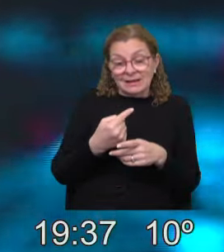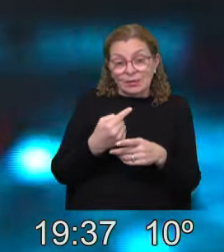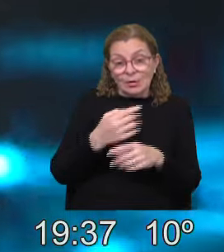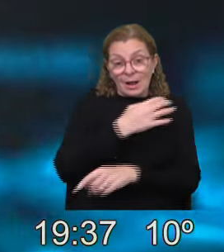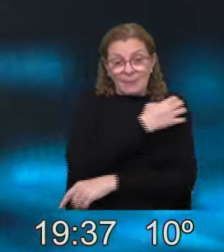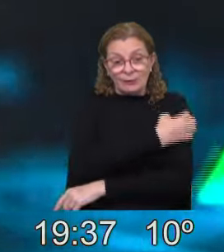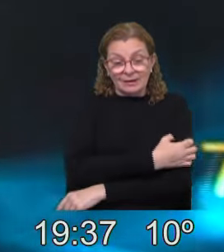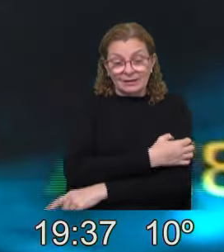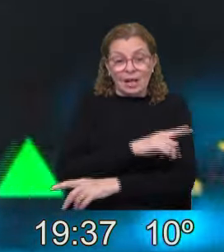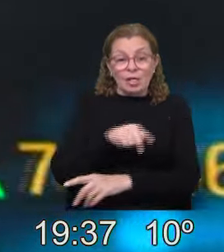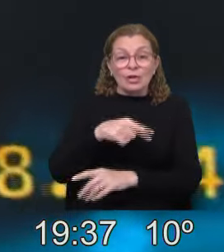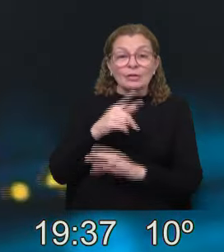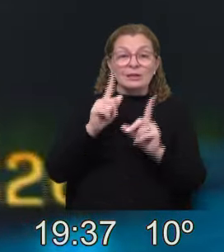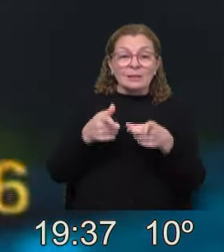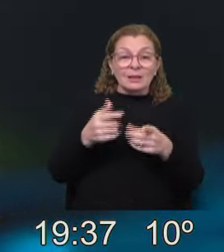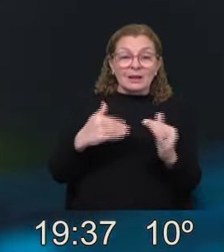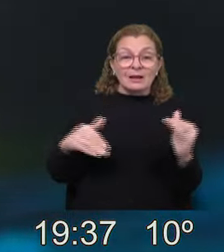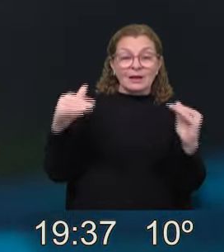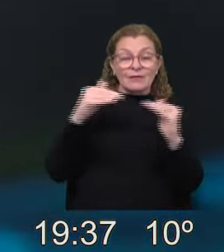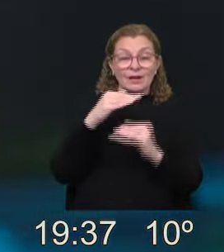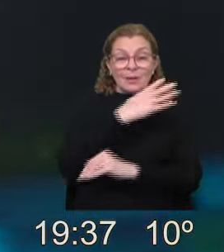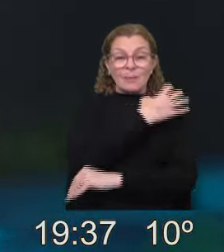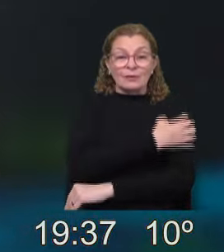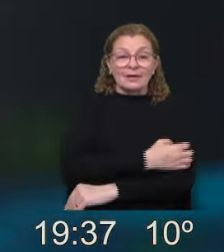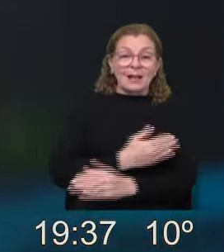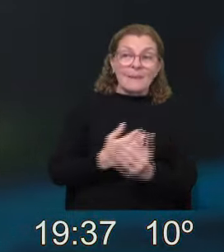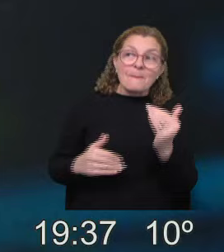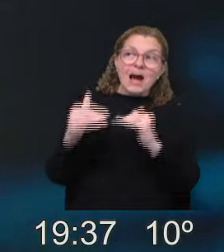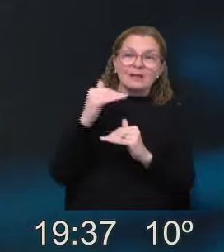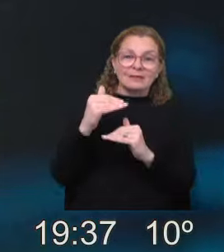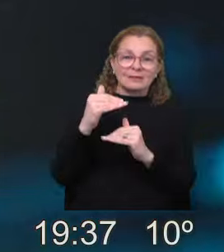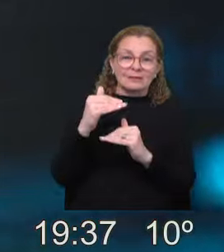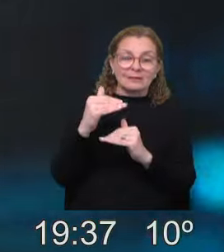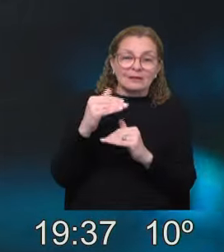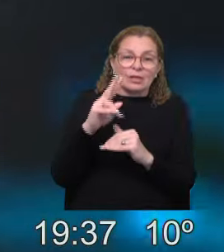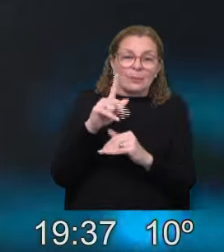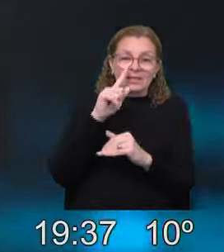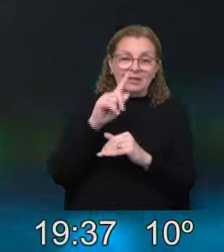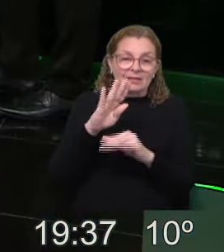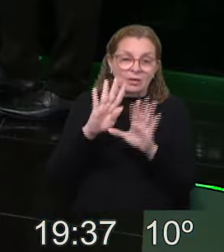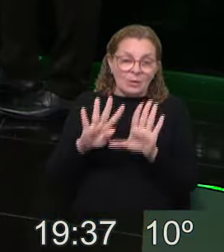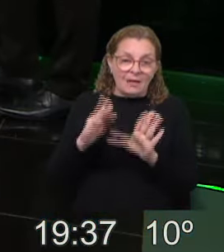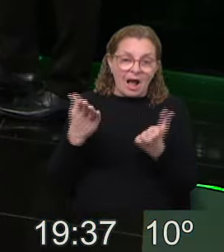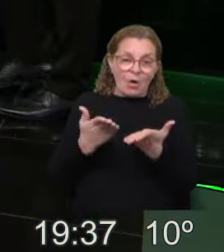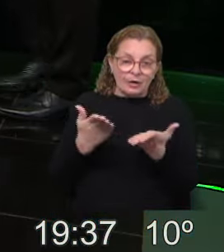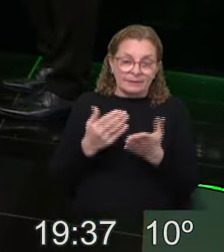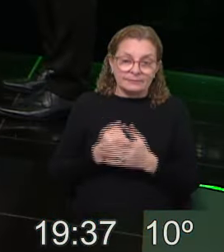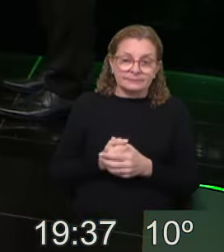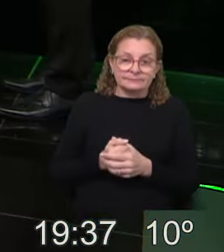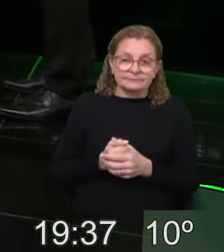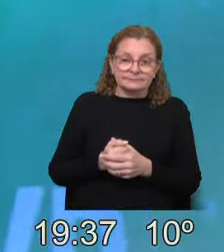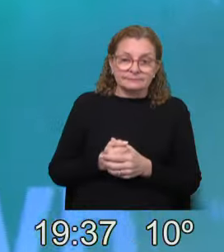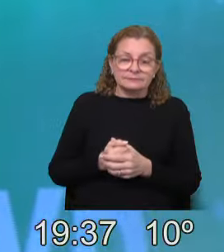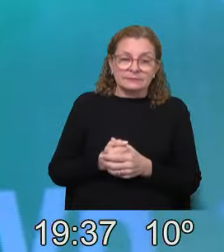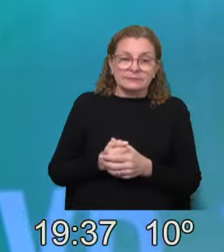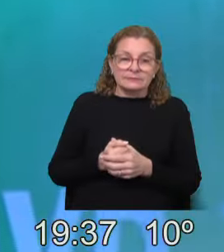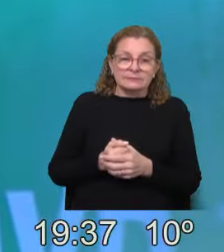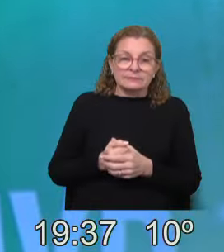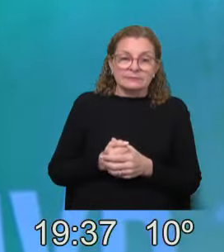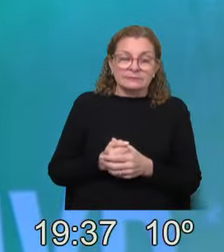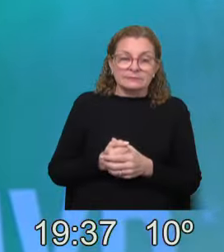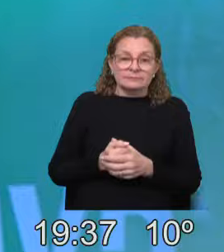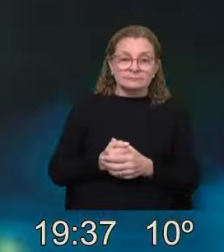pobreza donde también el nivel que tenemos hoy de pobreza es superior al nivel que teníamos en el 2019 de alguna manera lo captur dos puntos por encima más o menos el caso